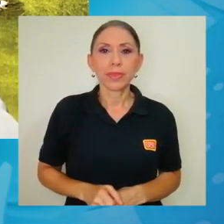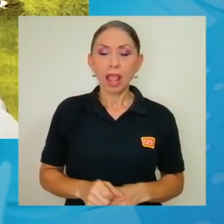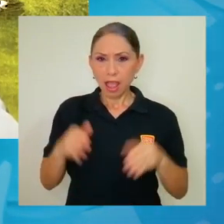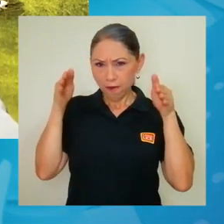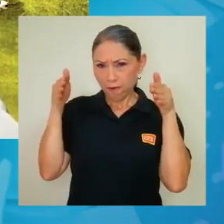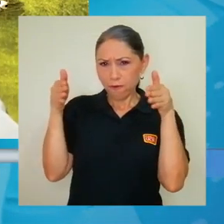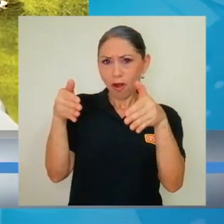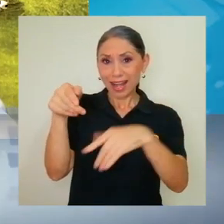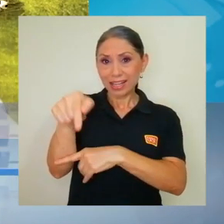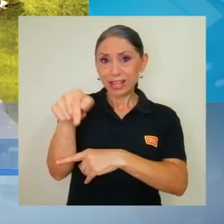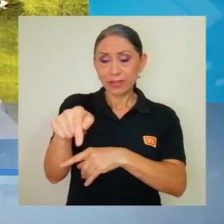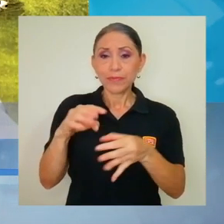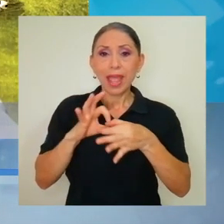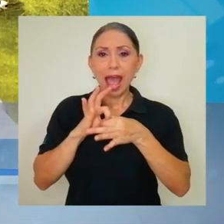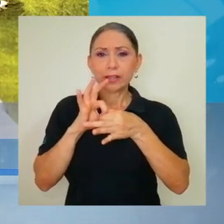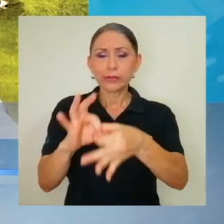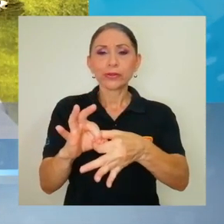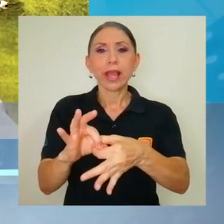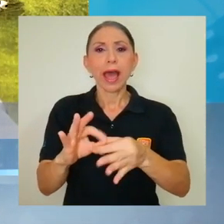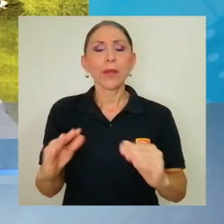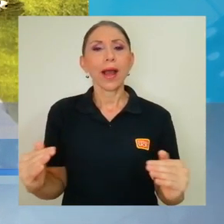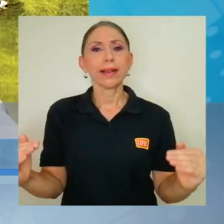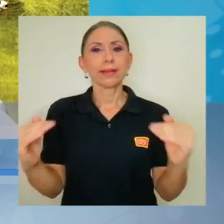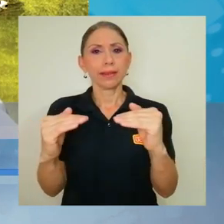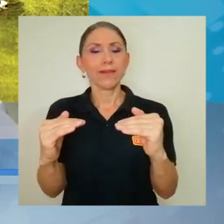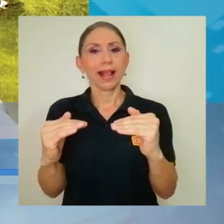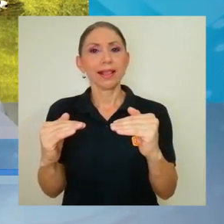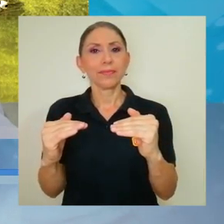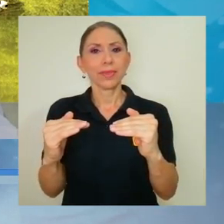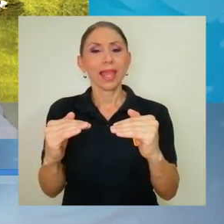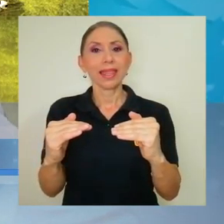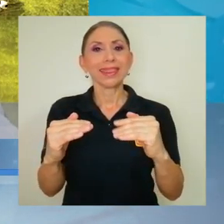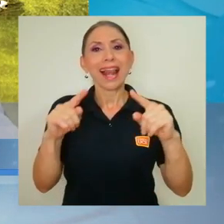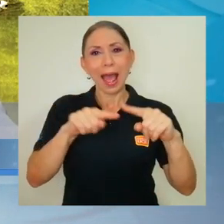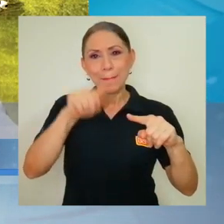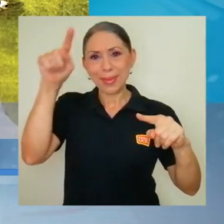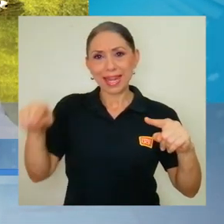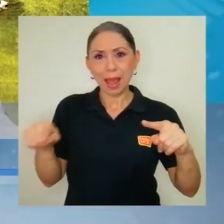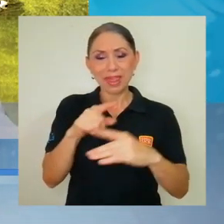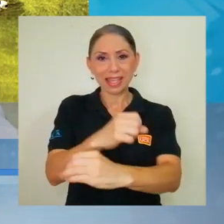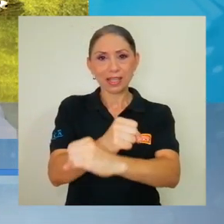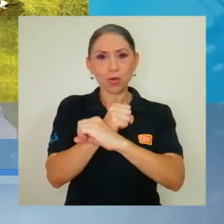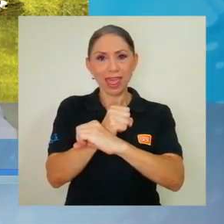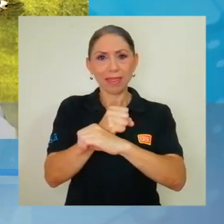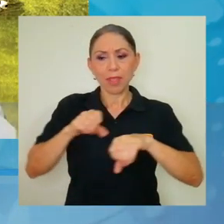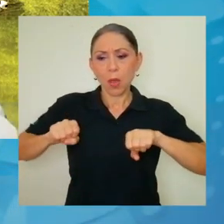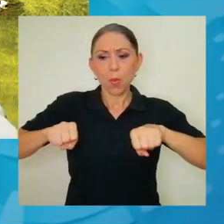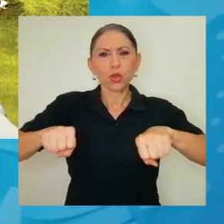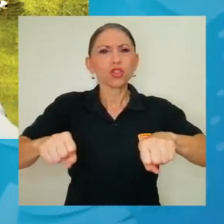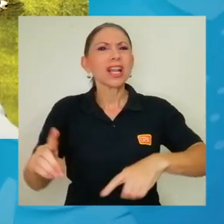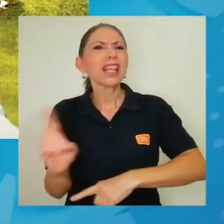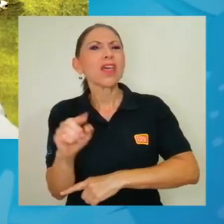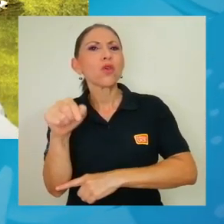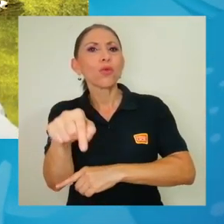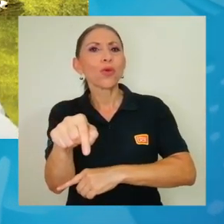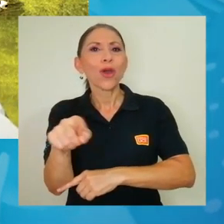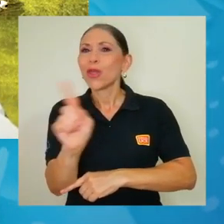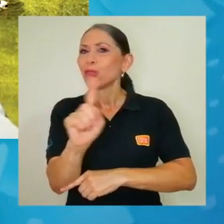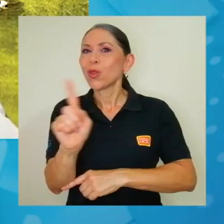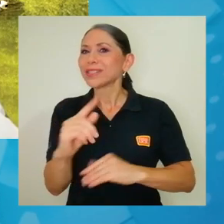focalizarnos en eso está muy asociado al nivel de la pirámide de seguridad, en qué nivel está el motociclista. El